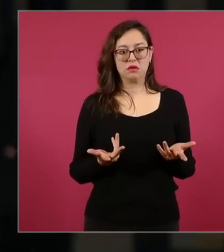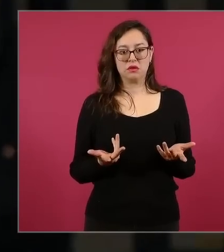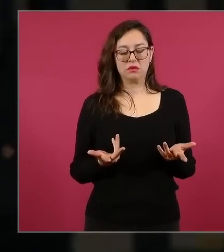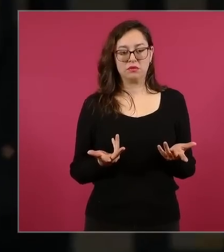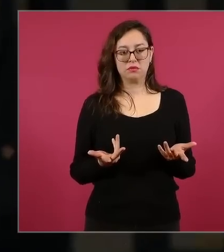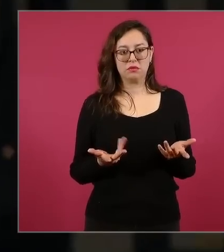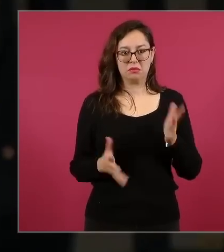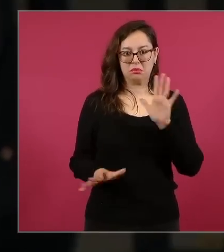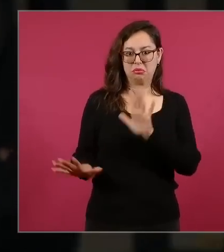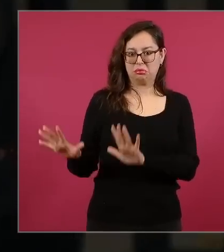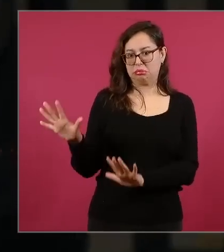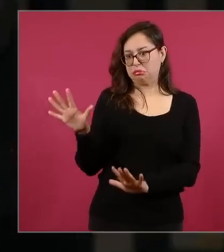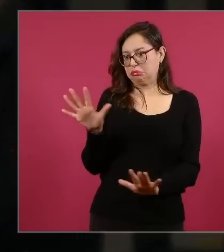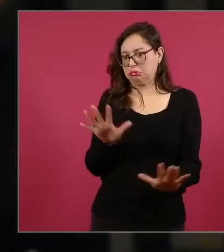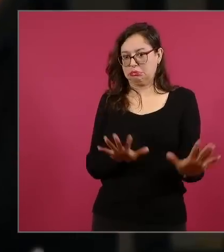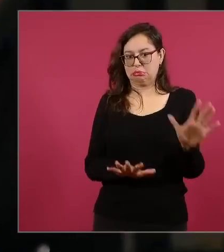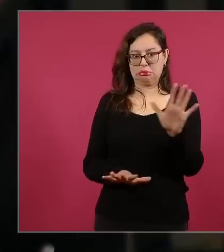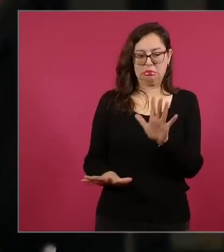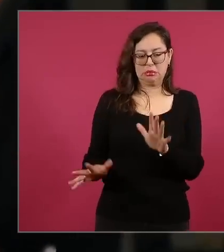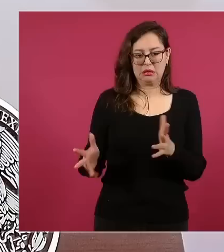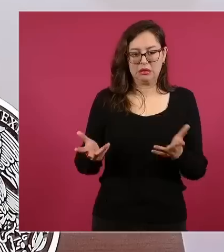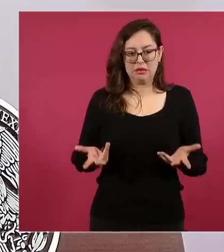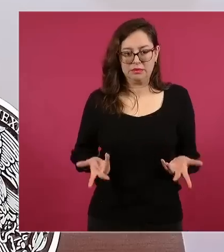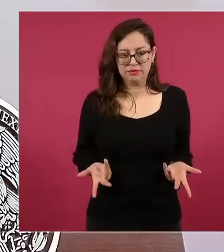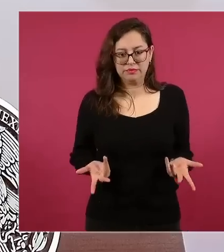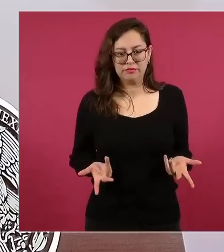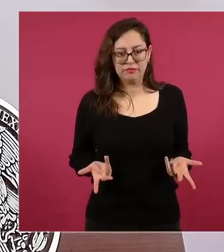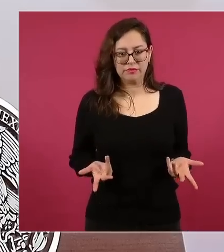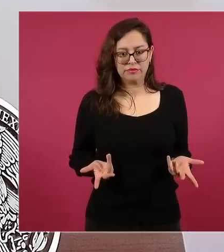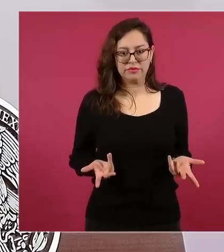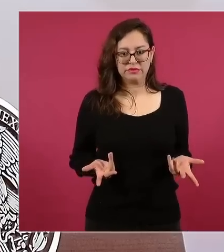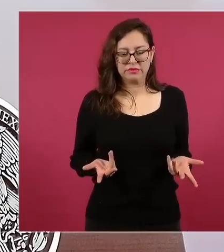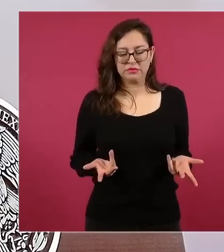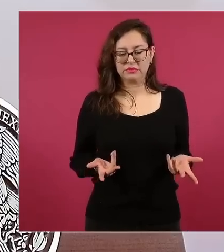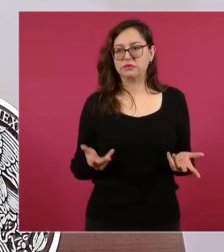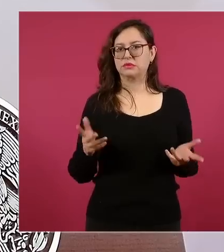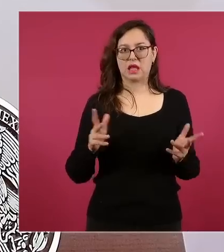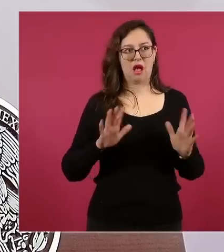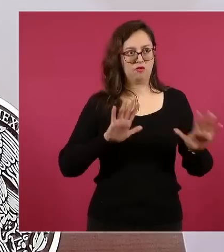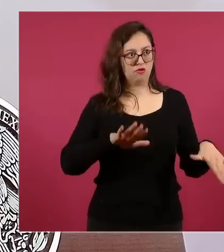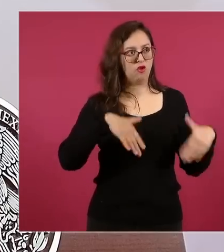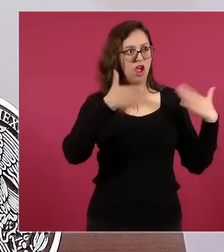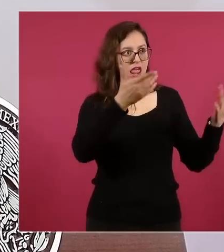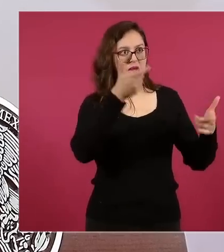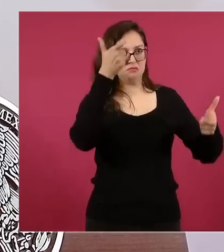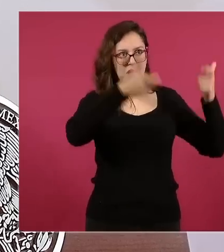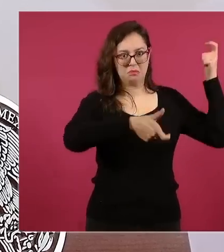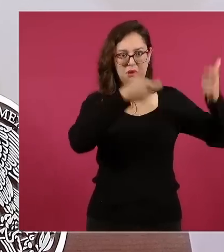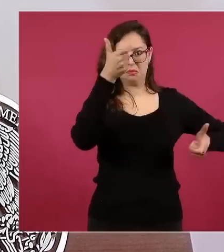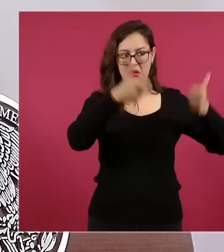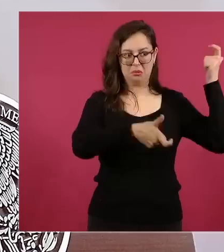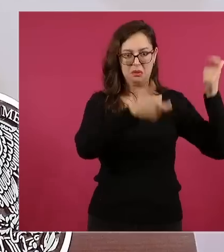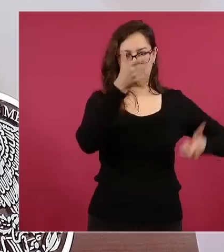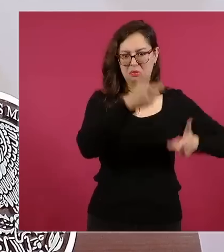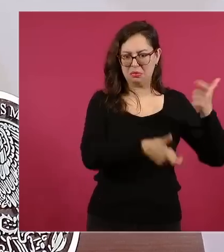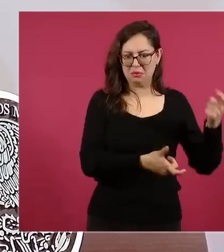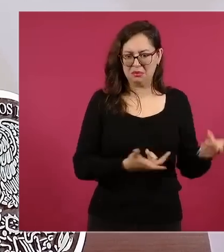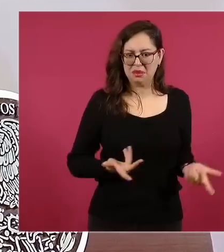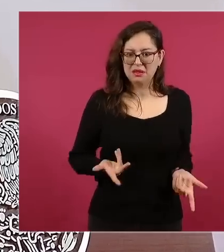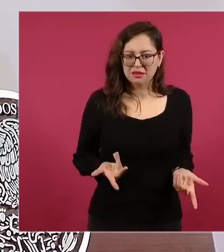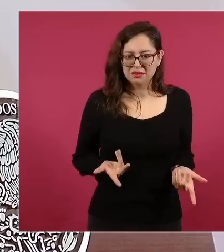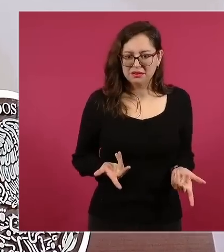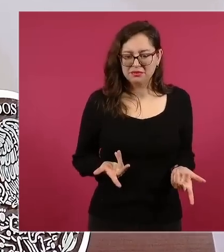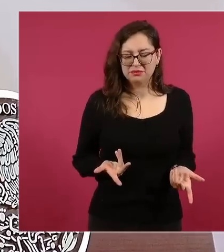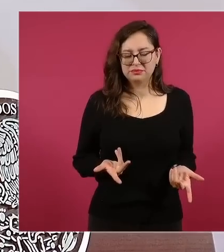información y de manipulación, incluso recibiendo dinero del extranjero. Entonces,